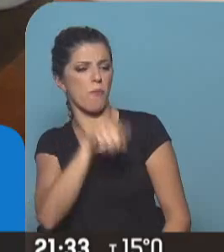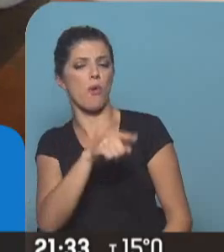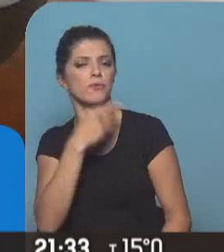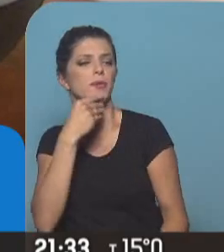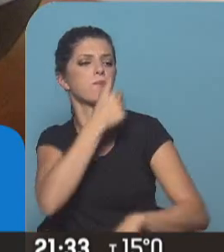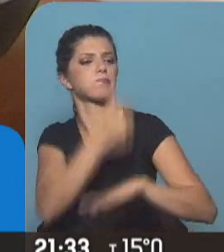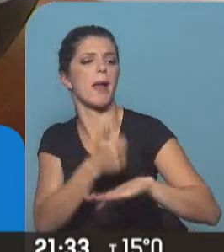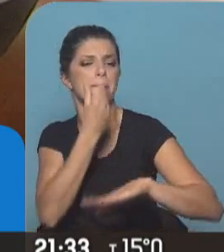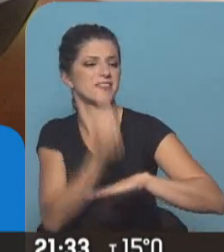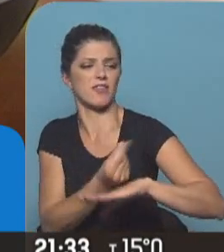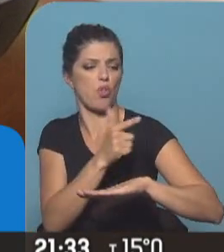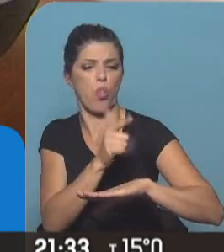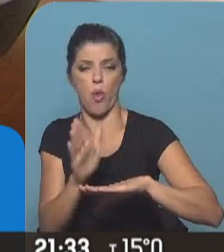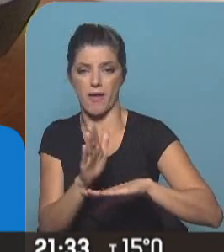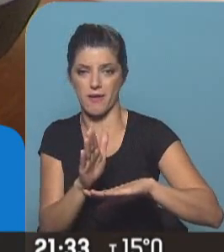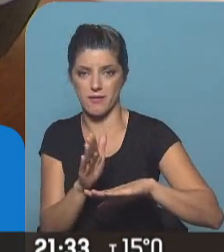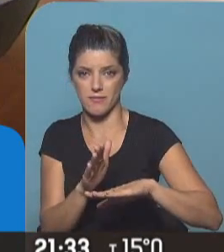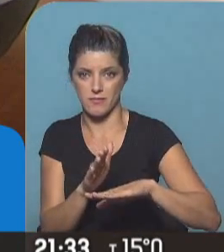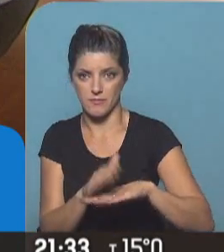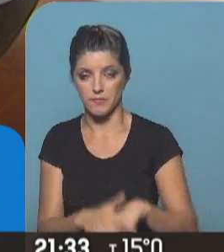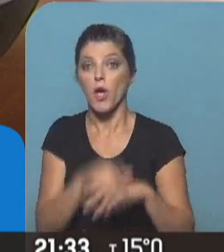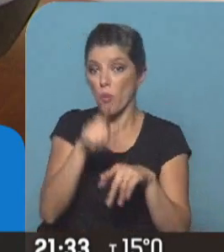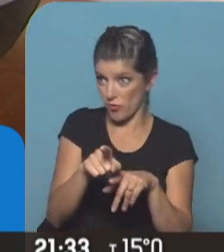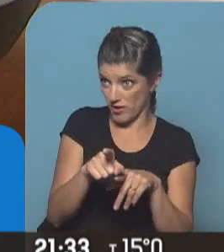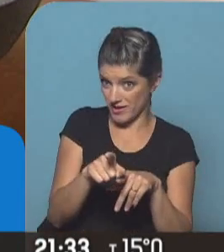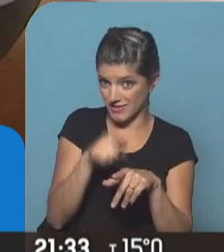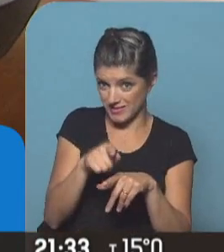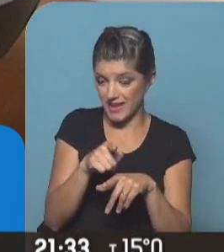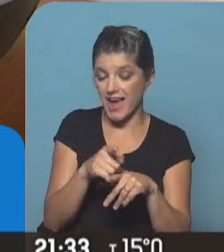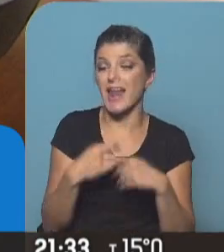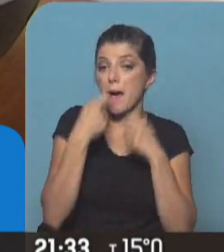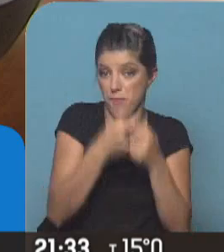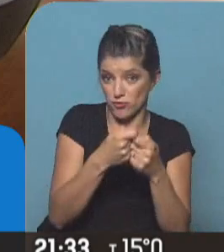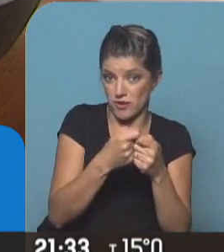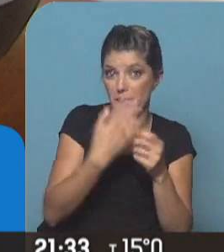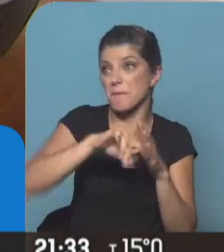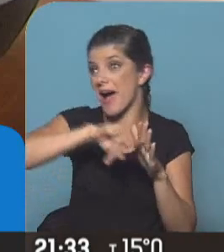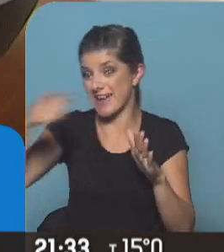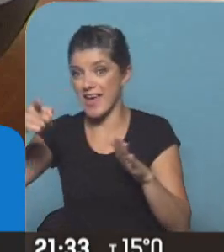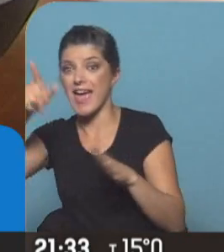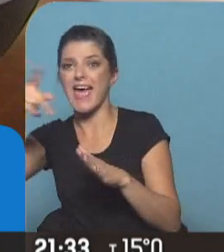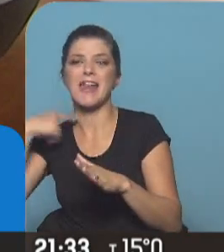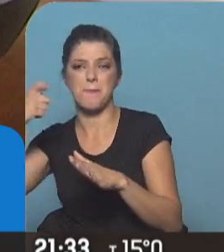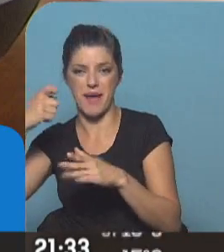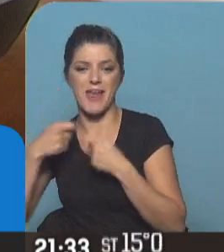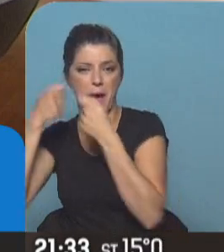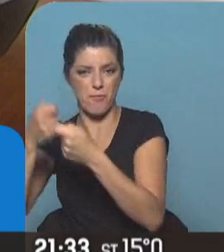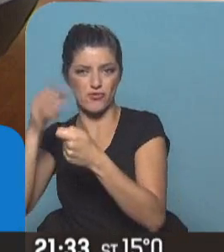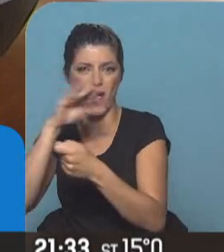válido cuando tiene un apoyo parlamentario superior al que en cataluña es superior al que tiene mariano rajoy en españa entonces